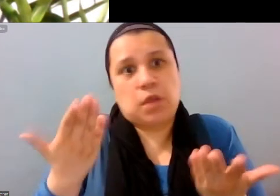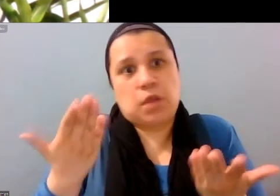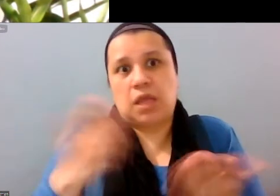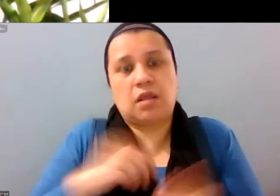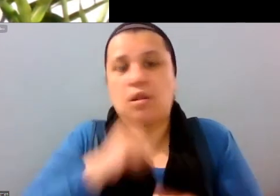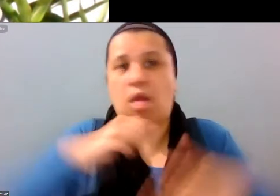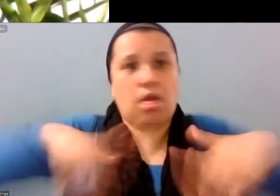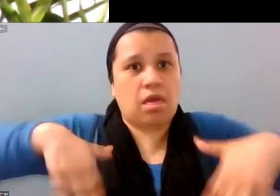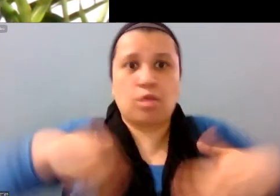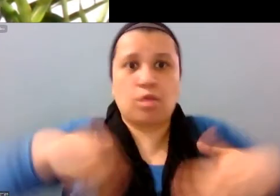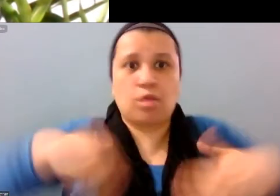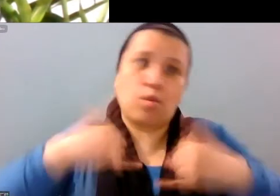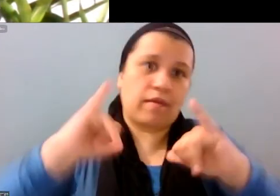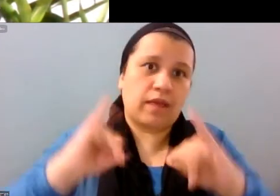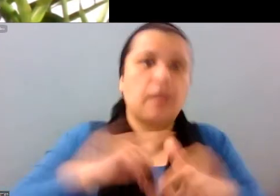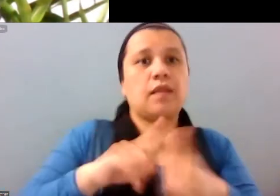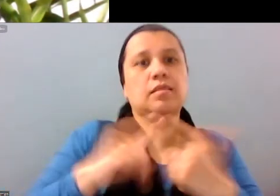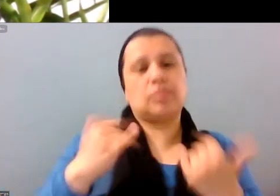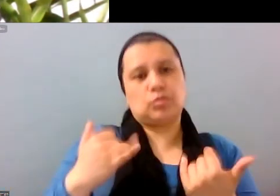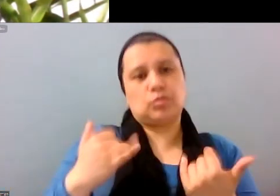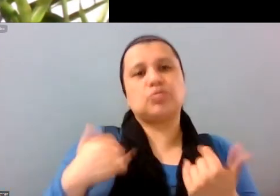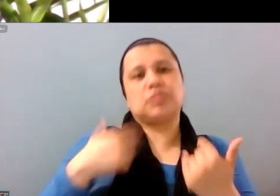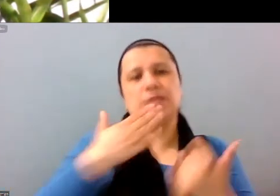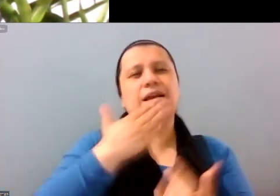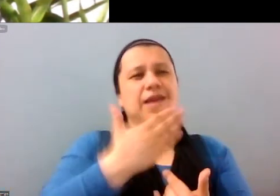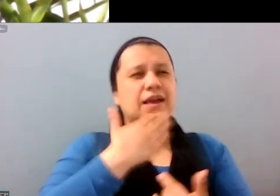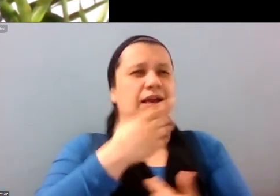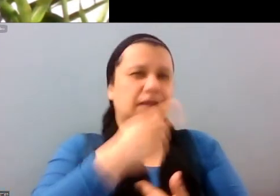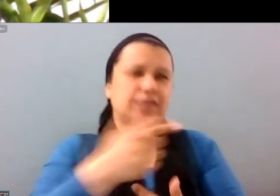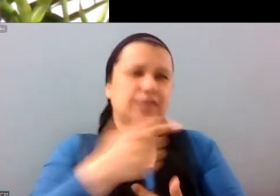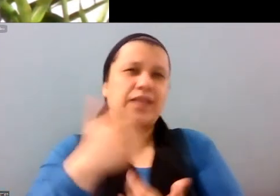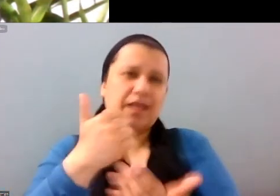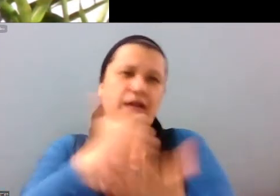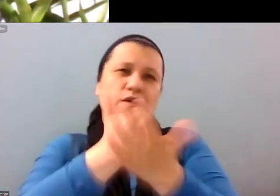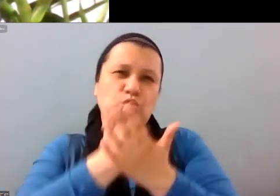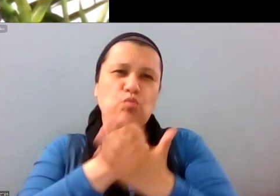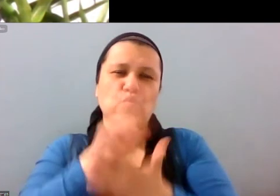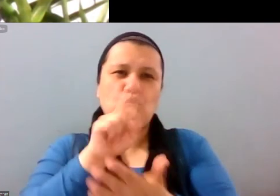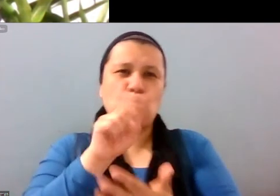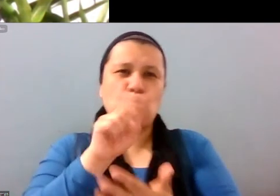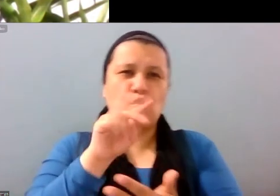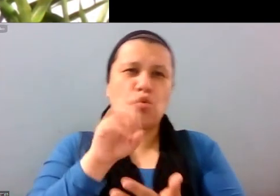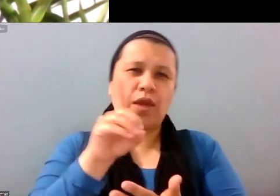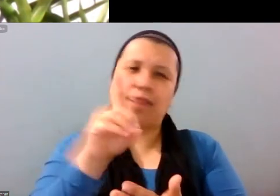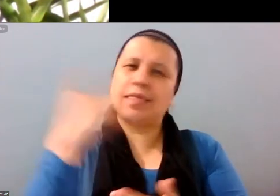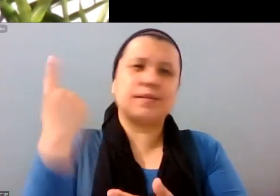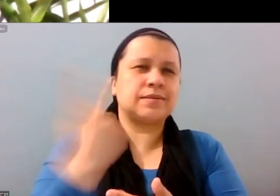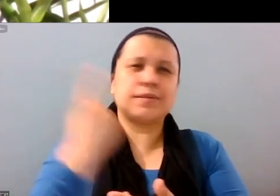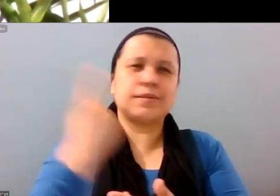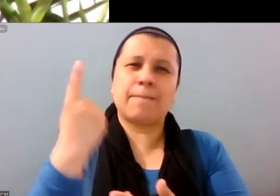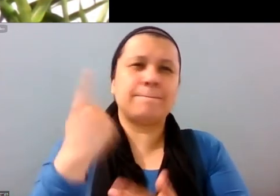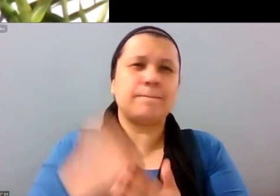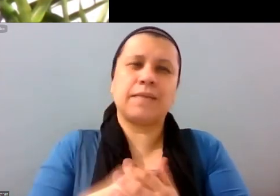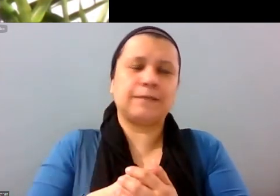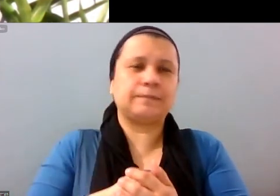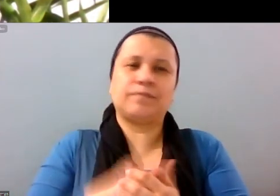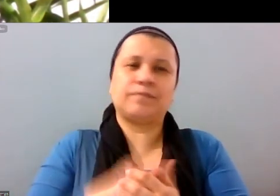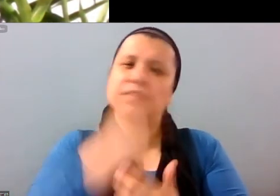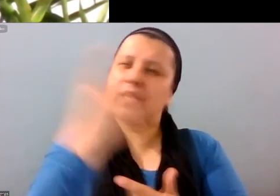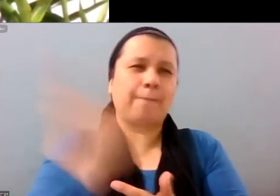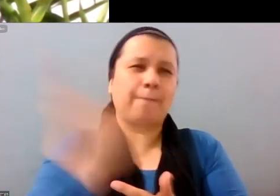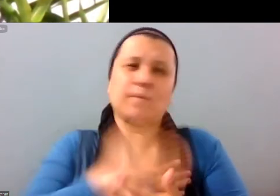de manera bueno ese aporte de la UNED que siempre está en disposición